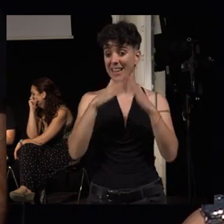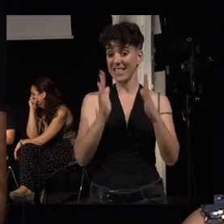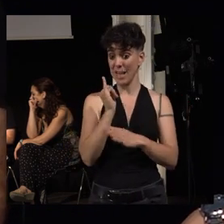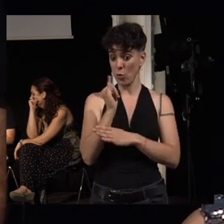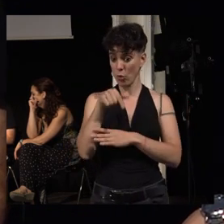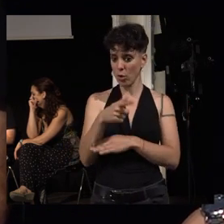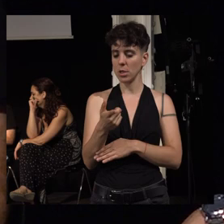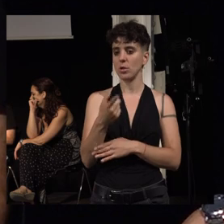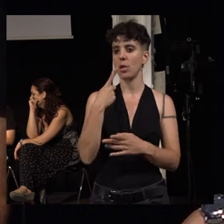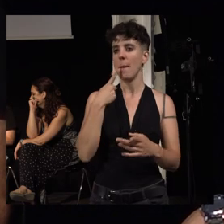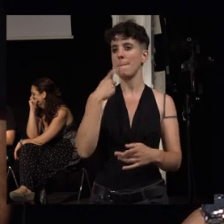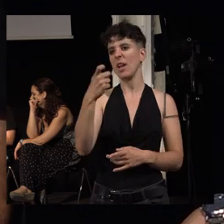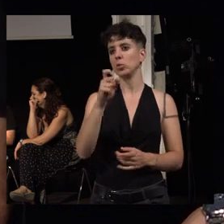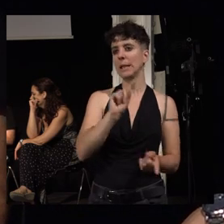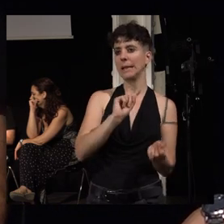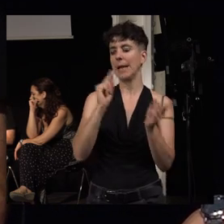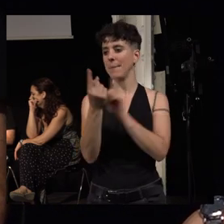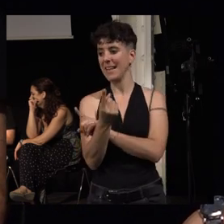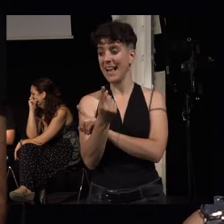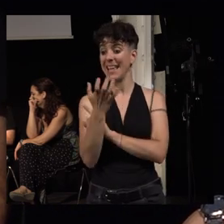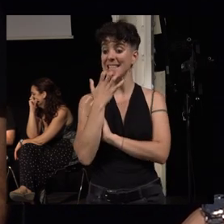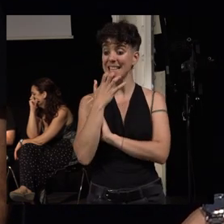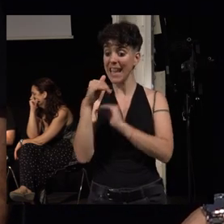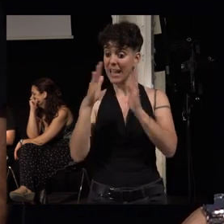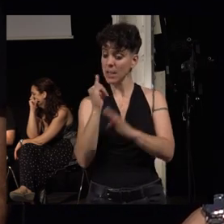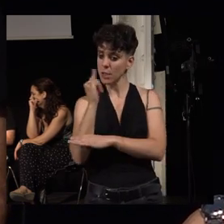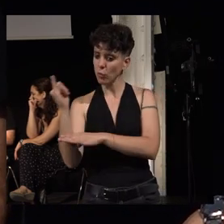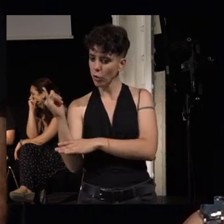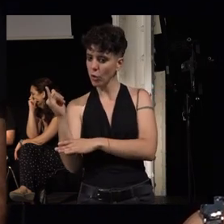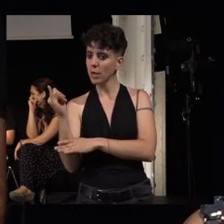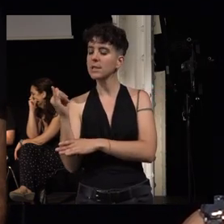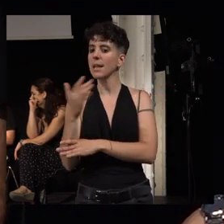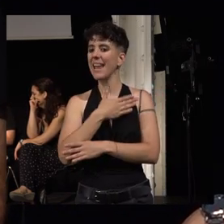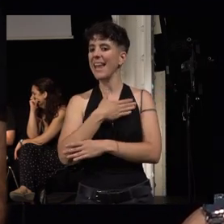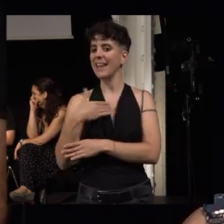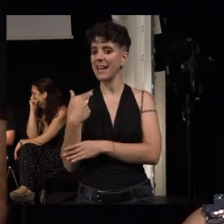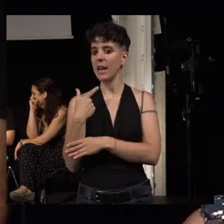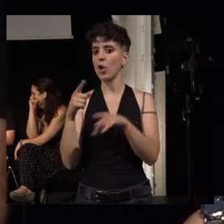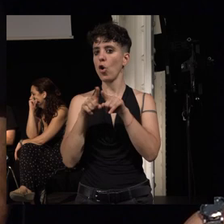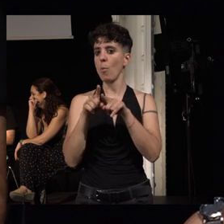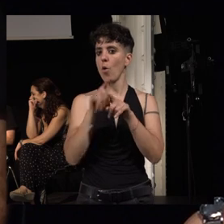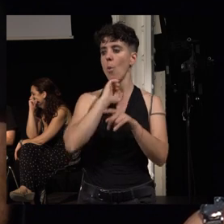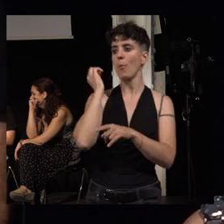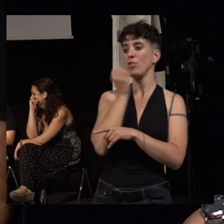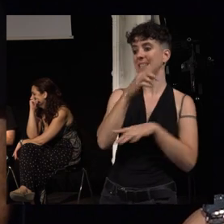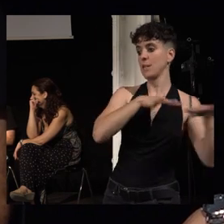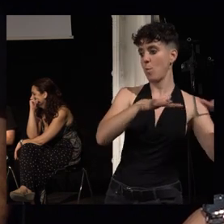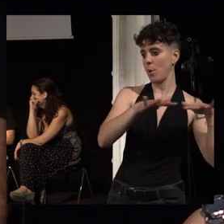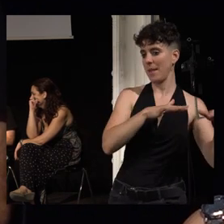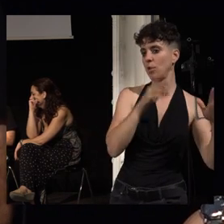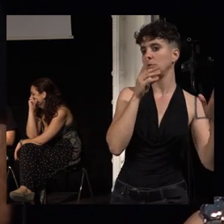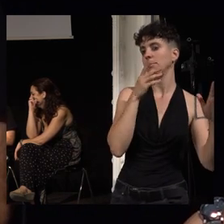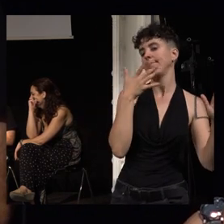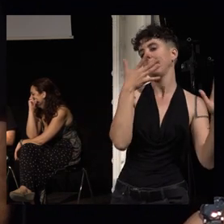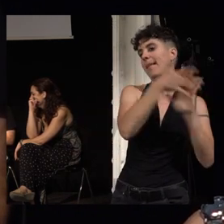y diría, si desde las instituciones están dispuestas a asumir determinadas vindicaciones de un movimiento, por definición, como ya dijo Gracia, y nos